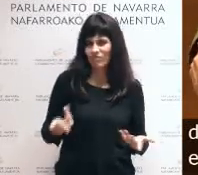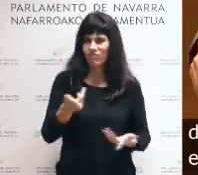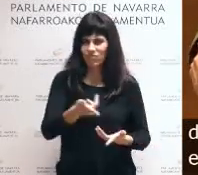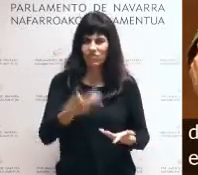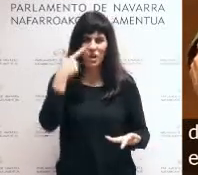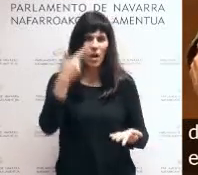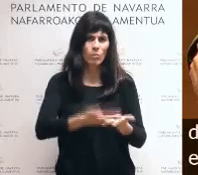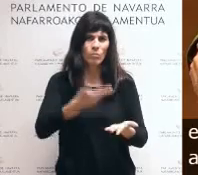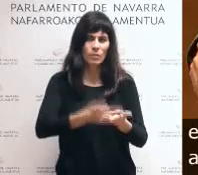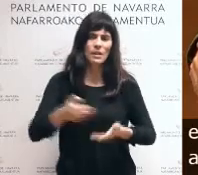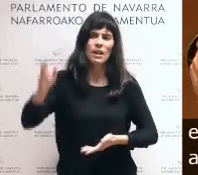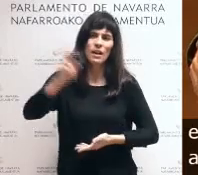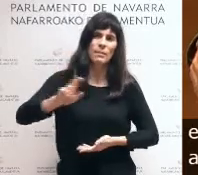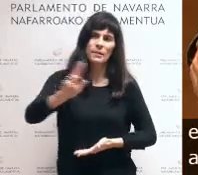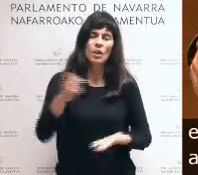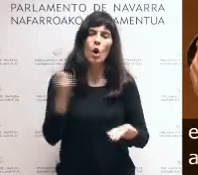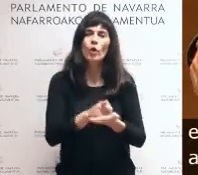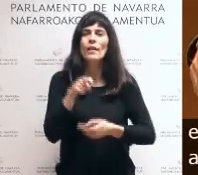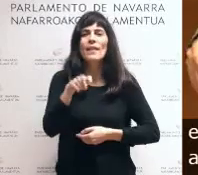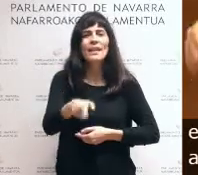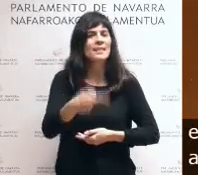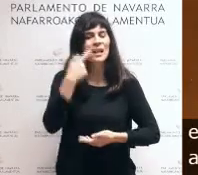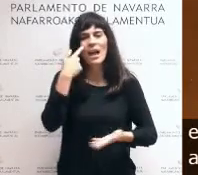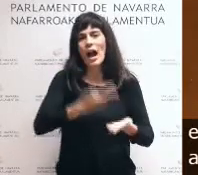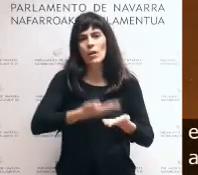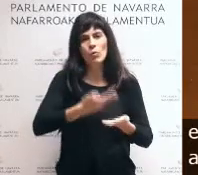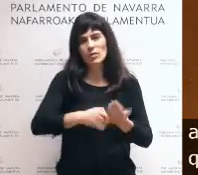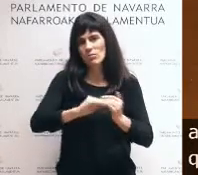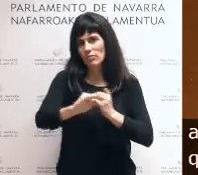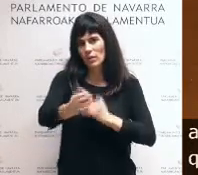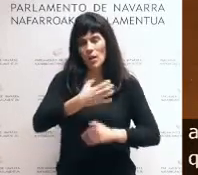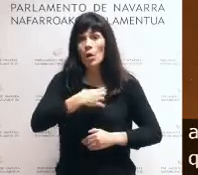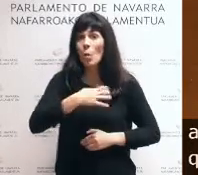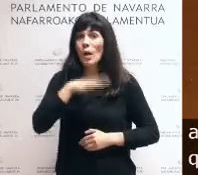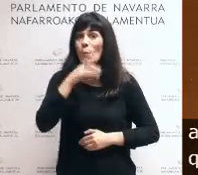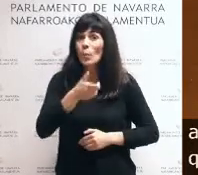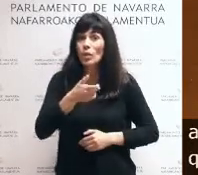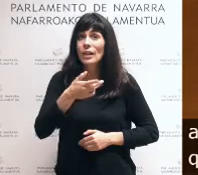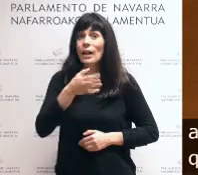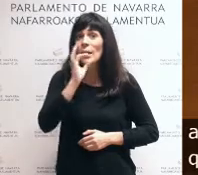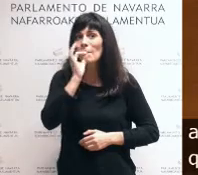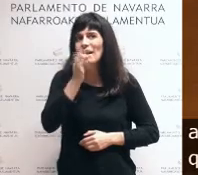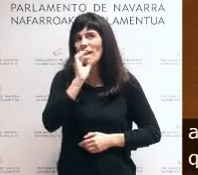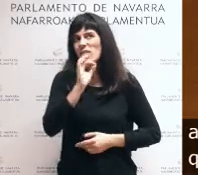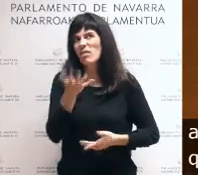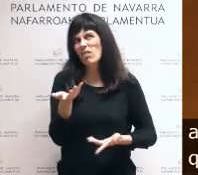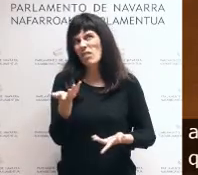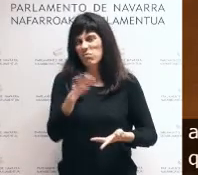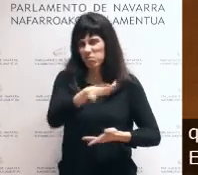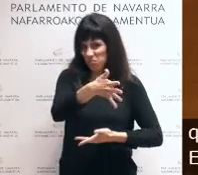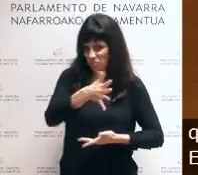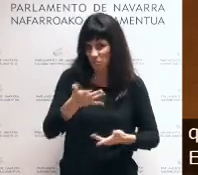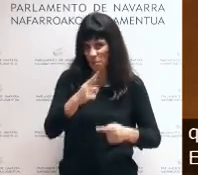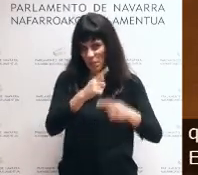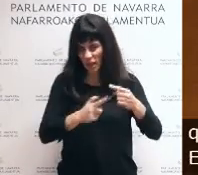para repetir. Y es un argumento que tampoco se sostiene porque encierra una verdad a medias. Efectivamente, se